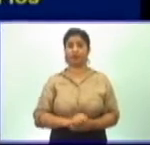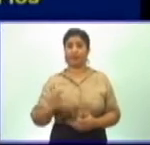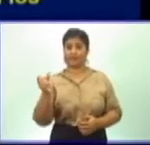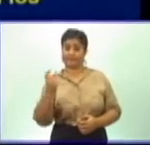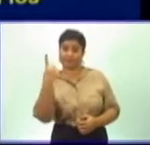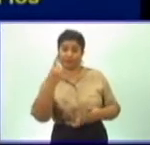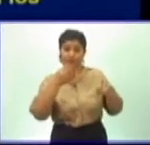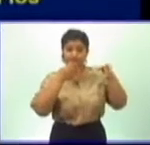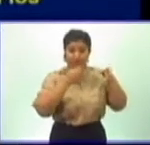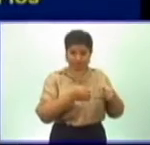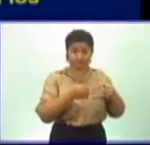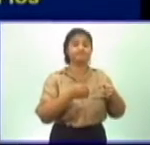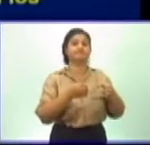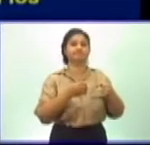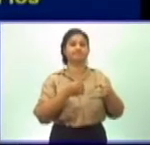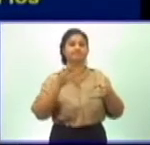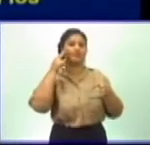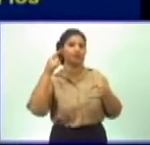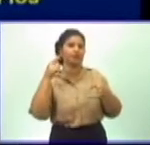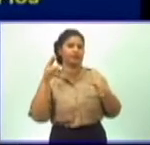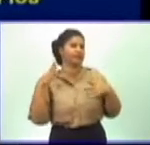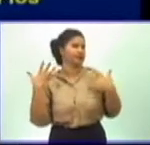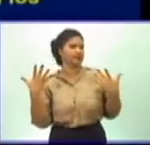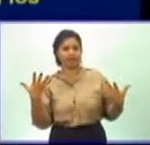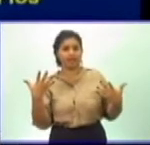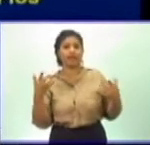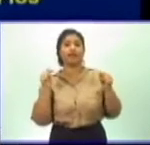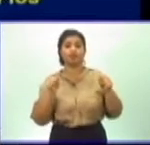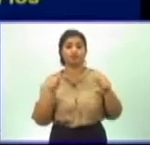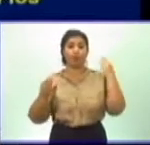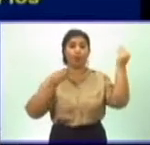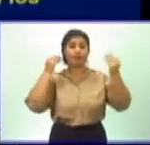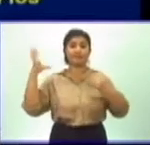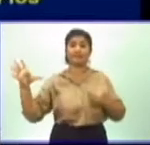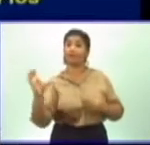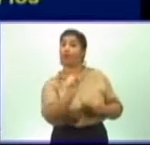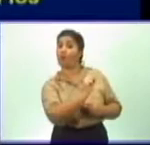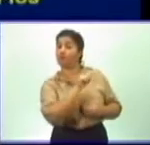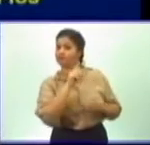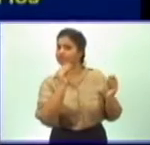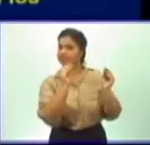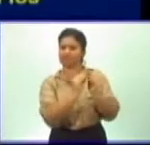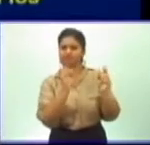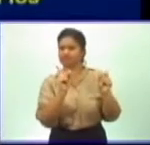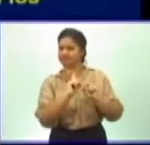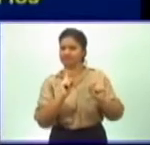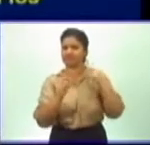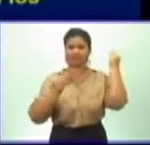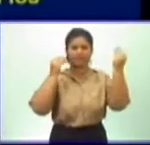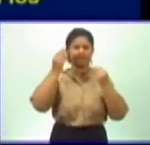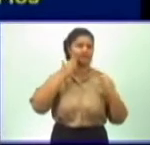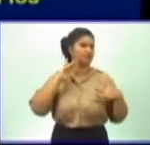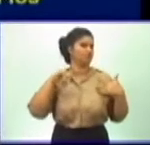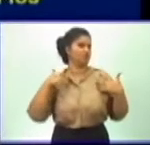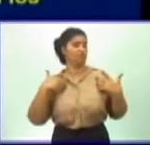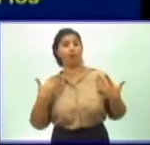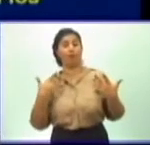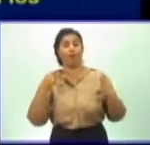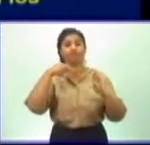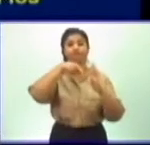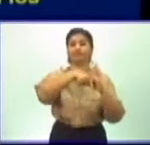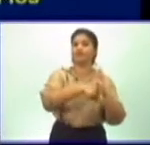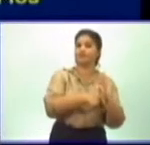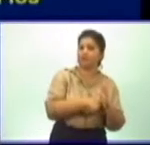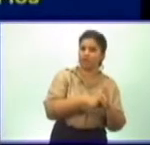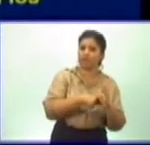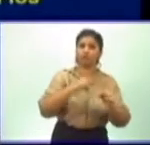primera, recuerden que la obra no debemos analizarla de forma íntegra, sino en profundidad, aunque ustedes, por